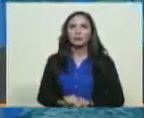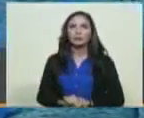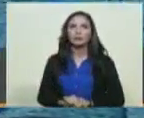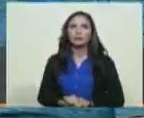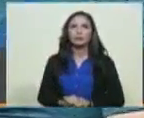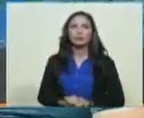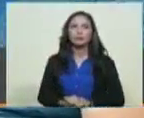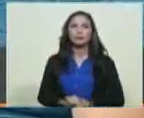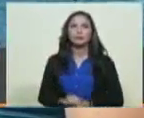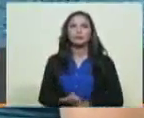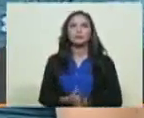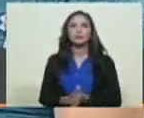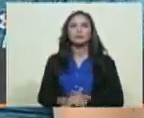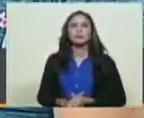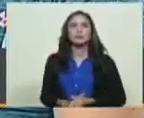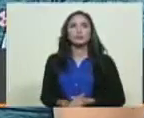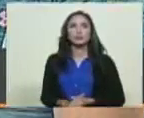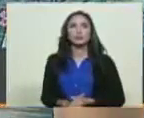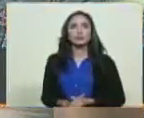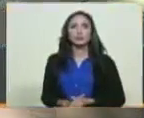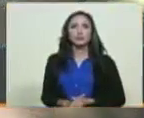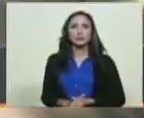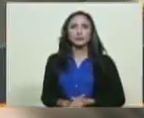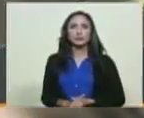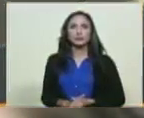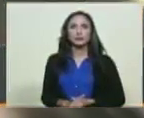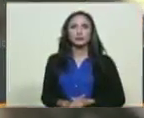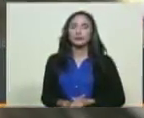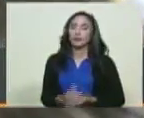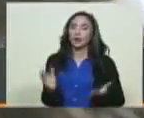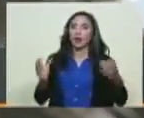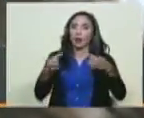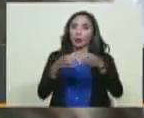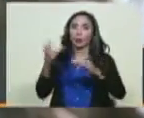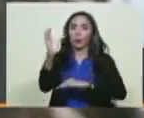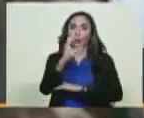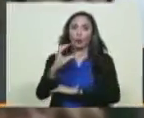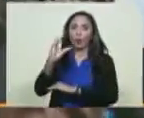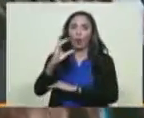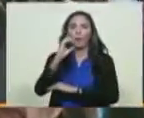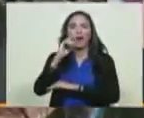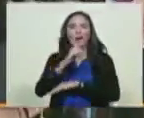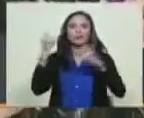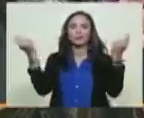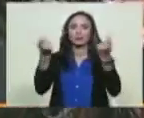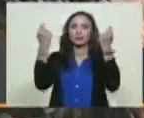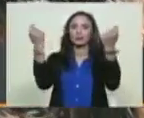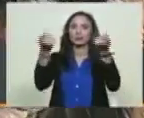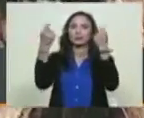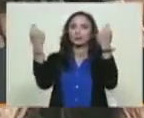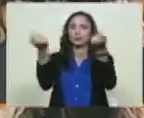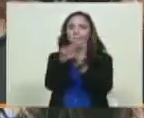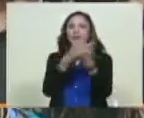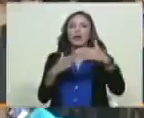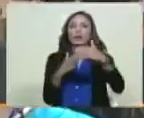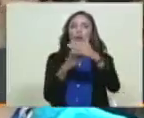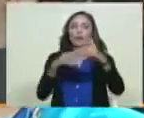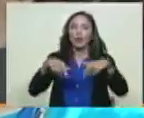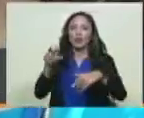fíjese usted la oligarquía colombiana encabeza la campaña contra venezuela en el mundo